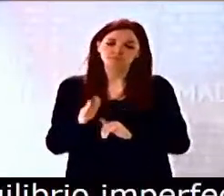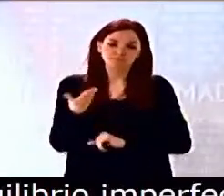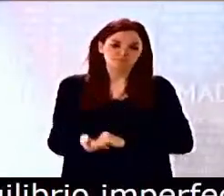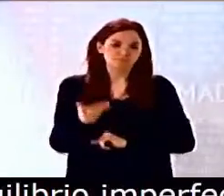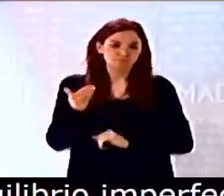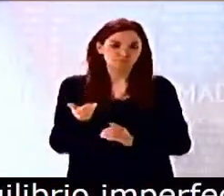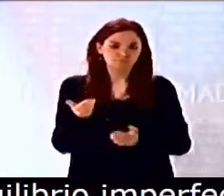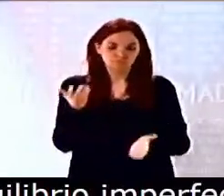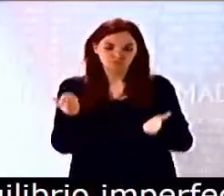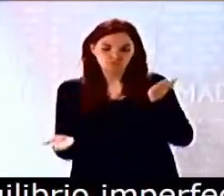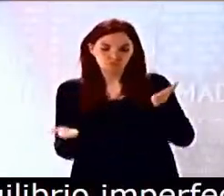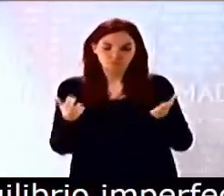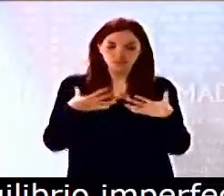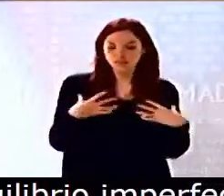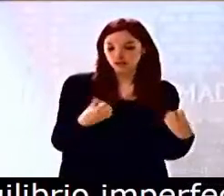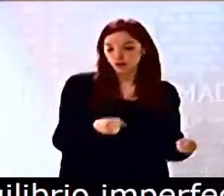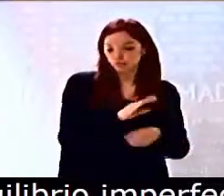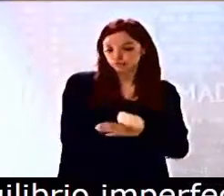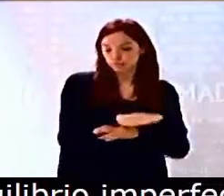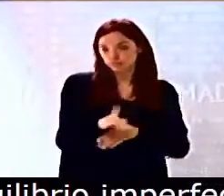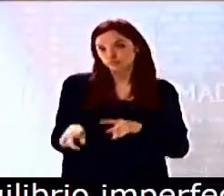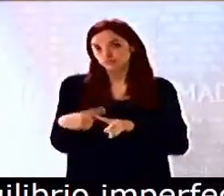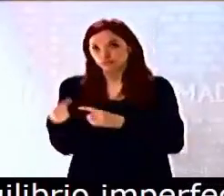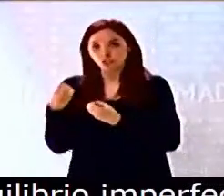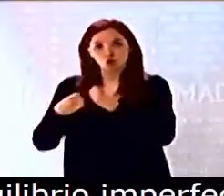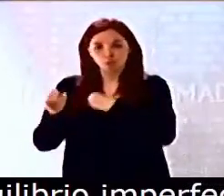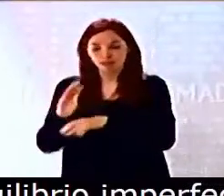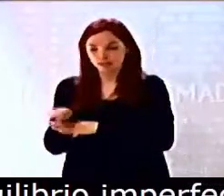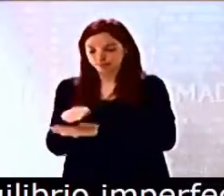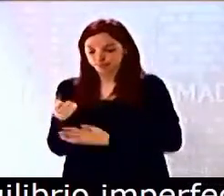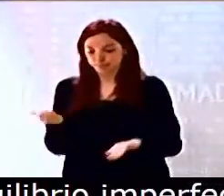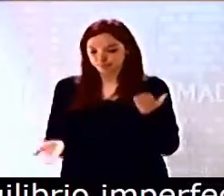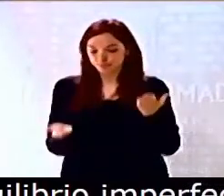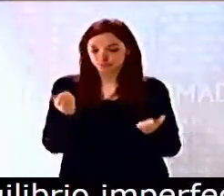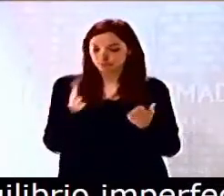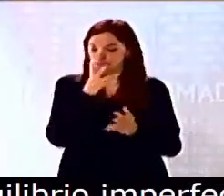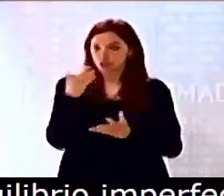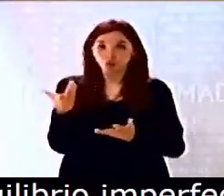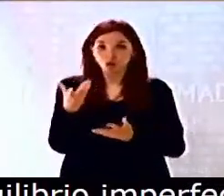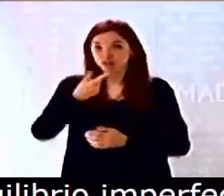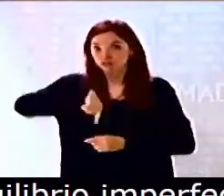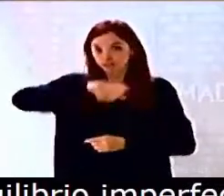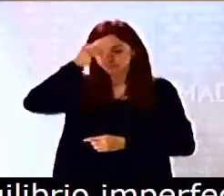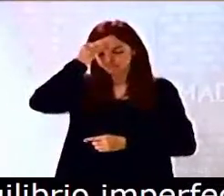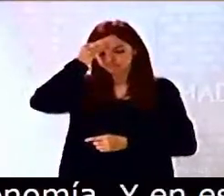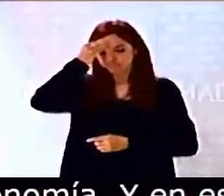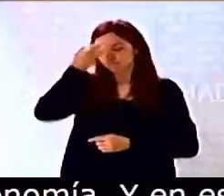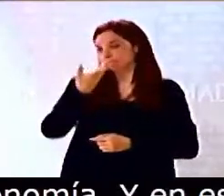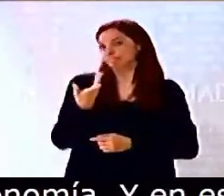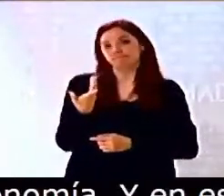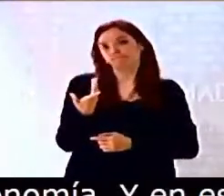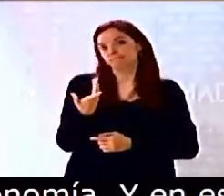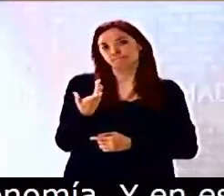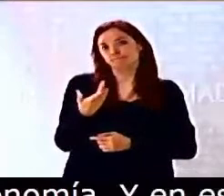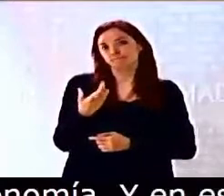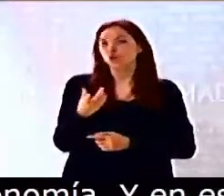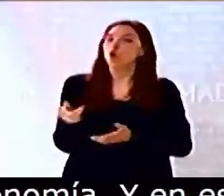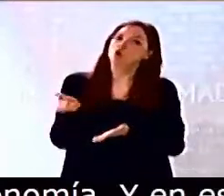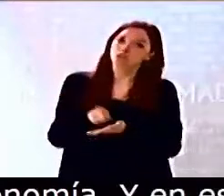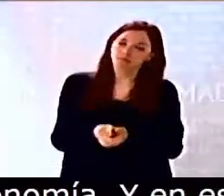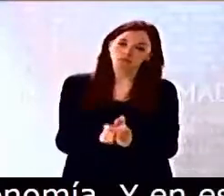importante entre la salud y la economía. Y en este momento creo que no nos merecemos una cuarta